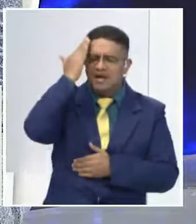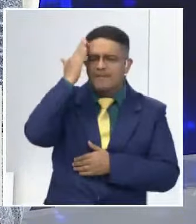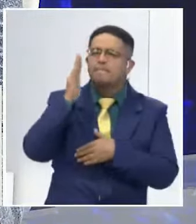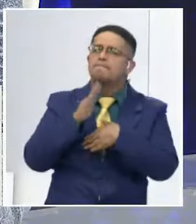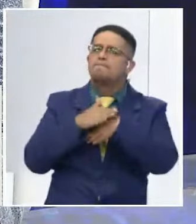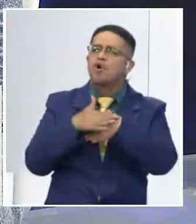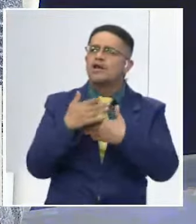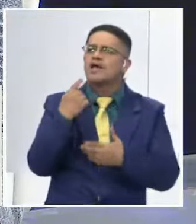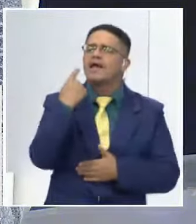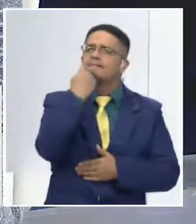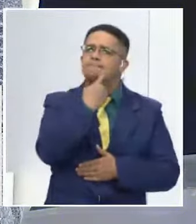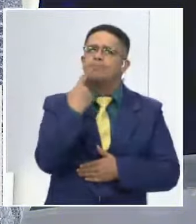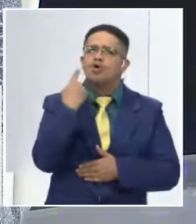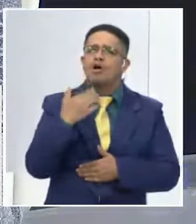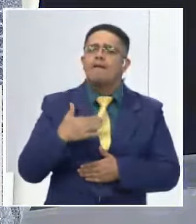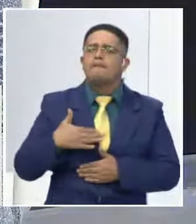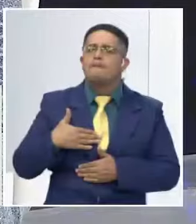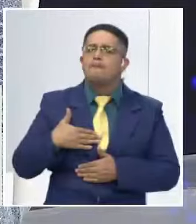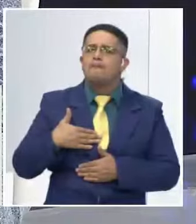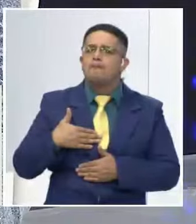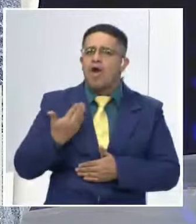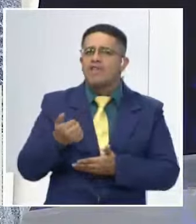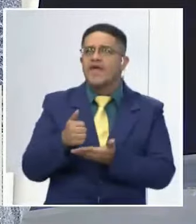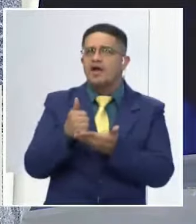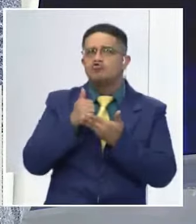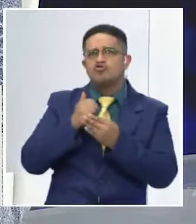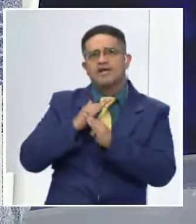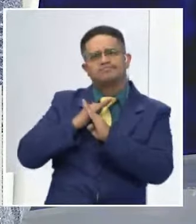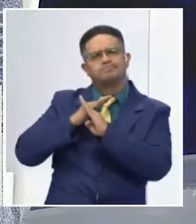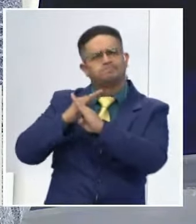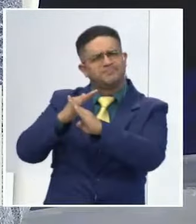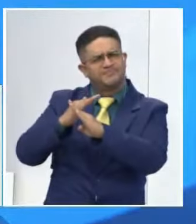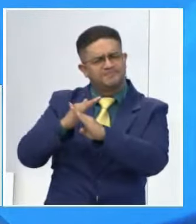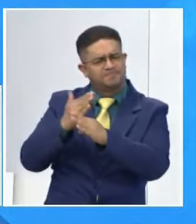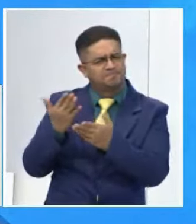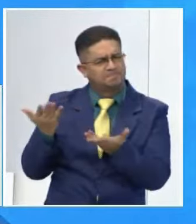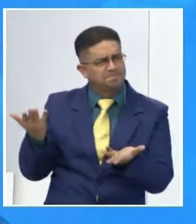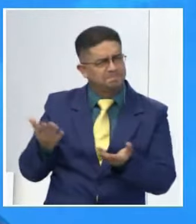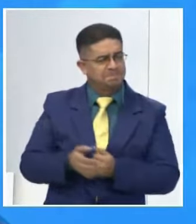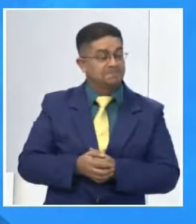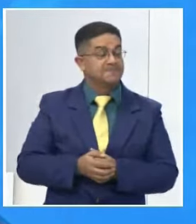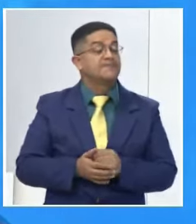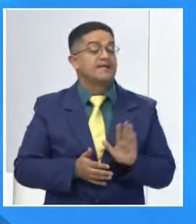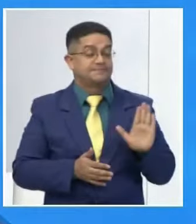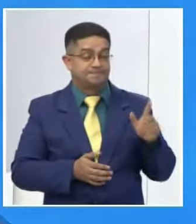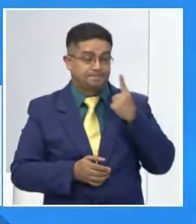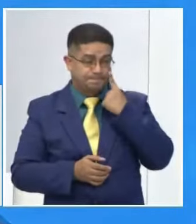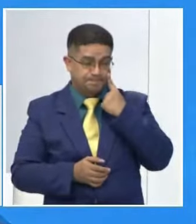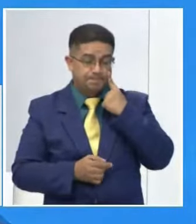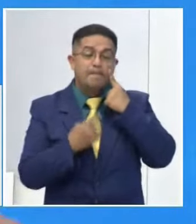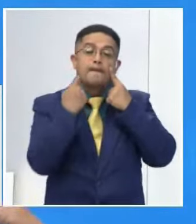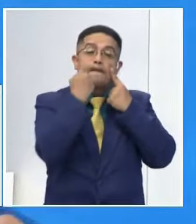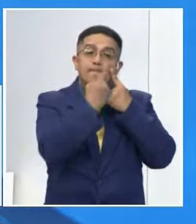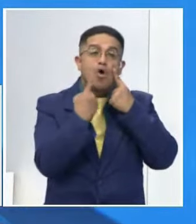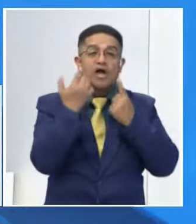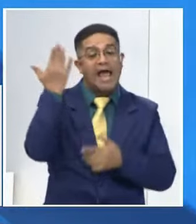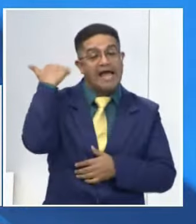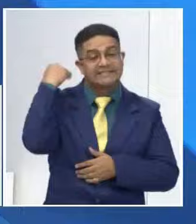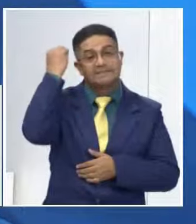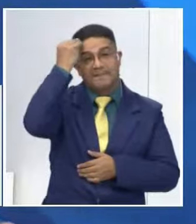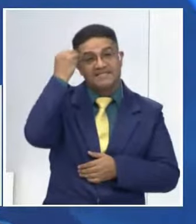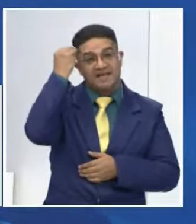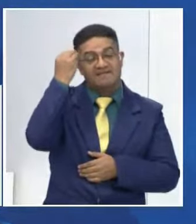que la cavidad bucal es un órgano inmunitario. ¿A qué se refieren con esto? Sí, fíjate que la boca, ¿verdad?, se pensaba antes